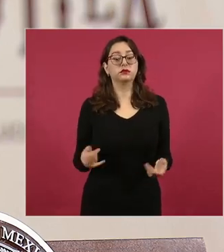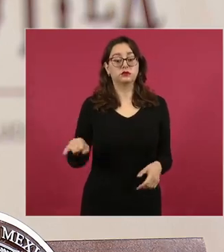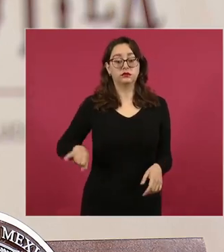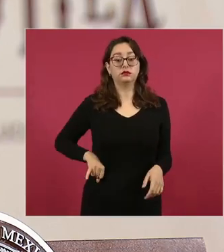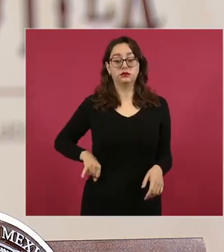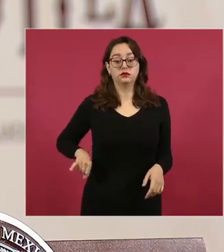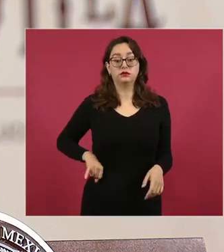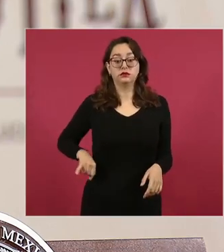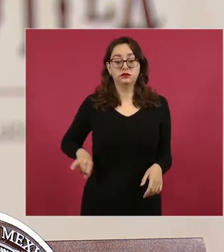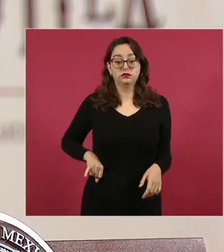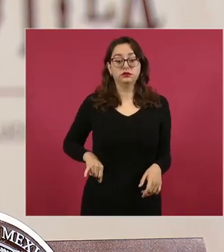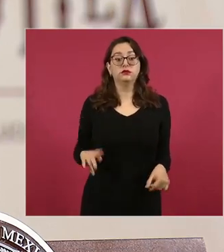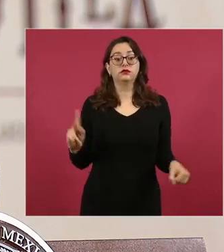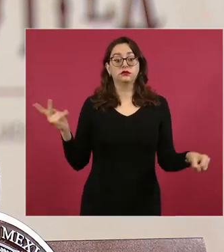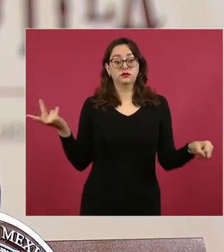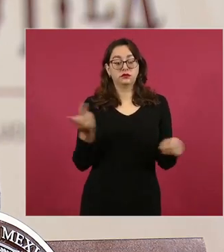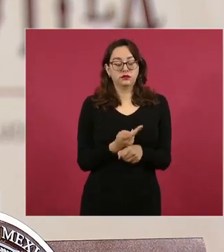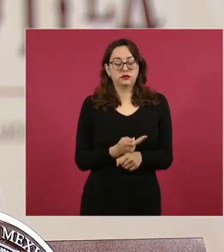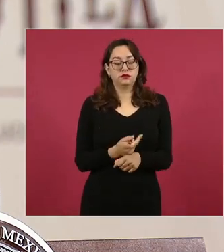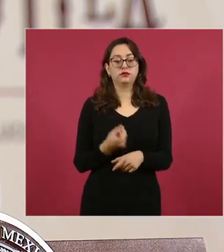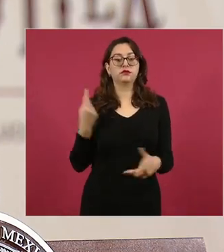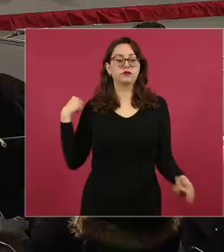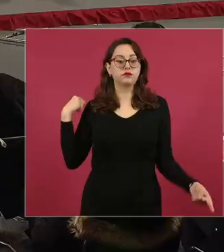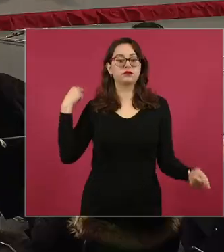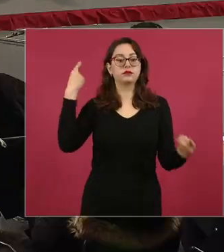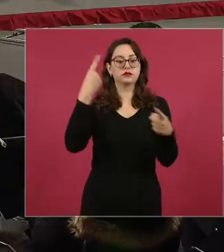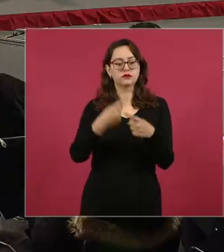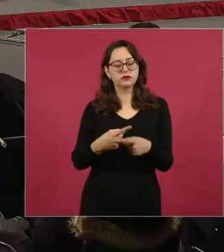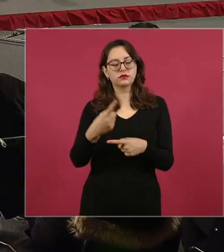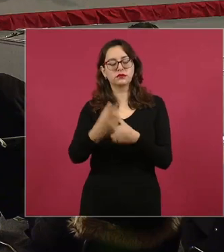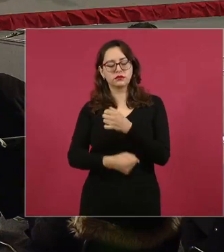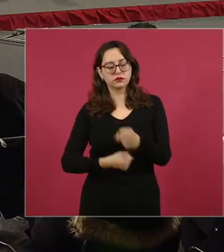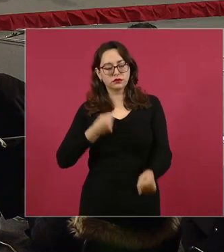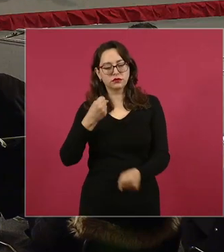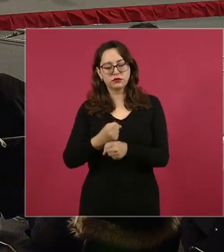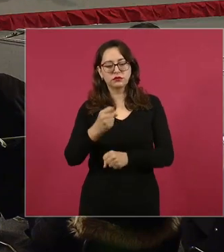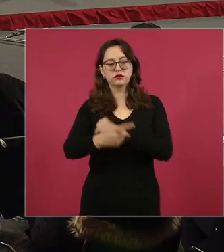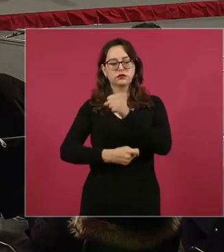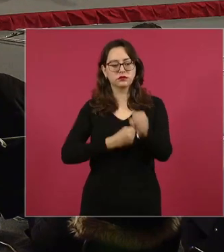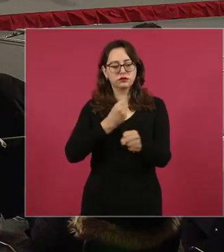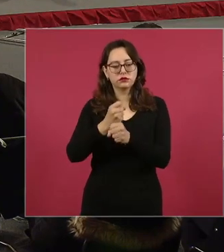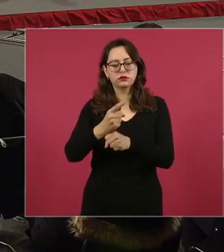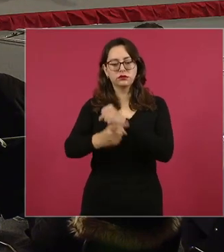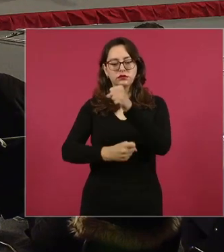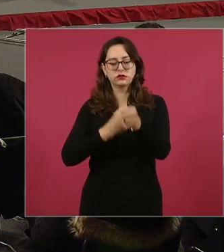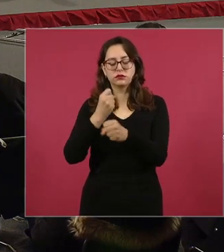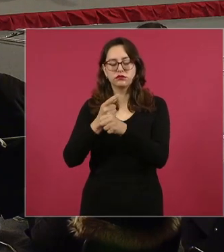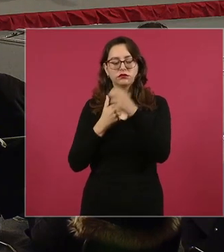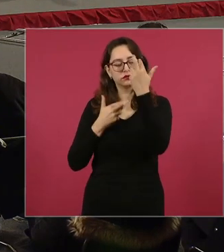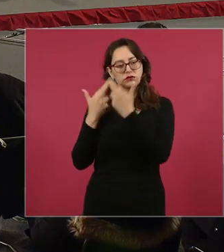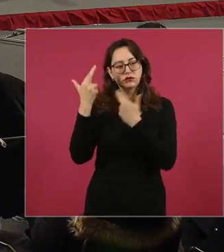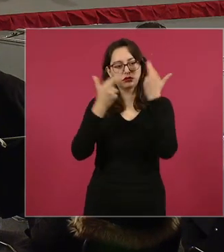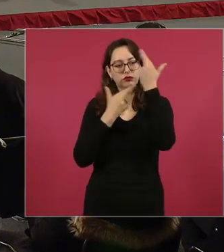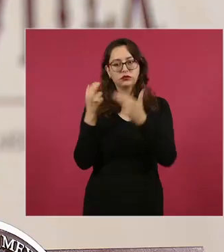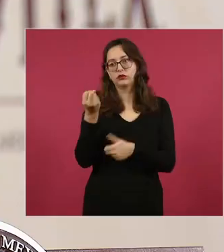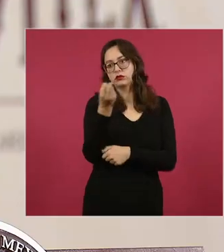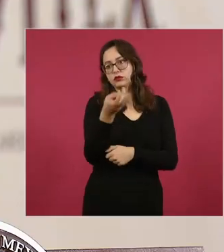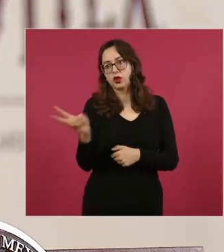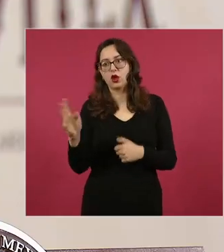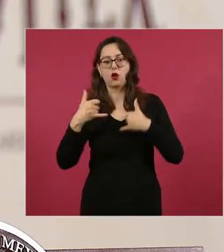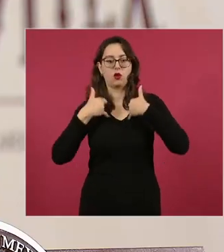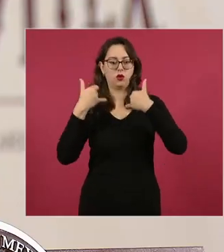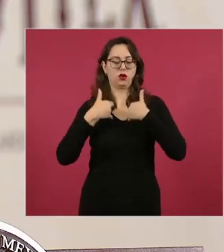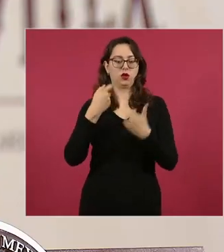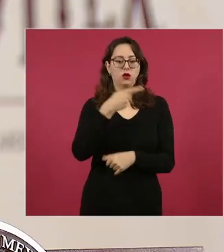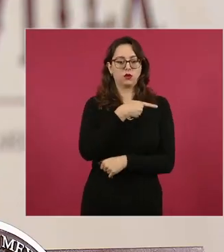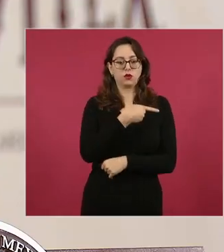interesante es que hoy en día, desde el año 2021, analizamos para poder becar a los jóvenes que más lo necesitan